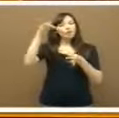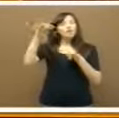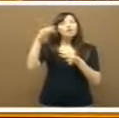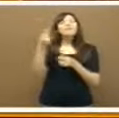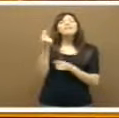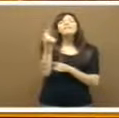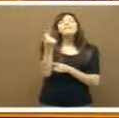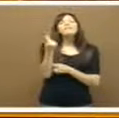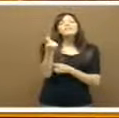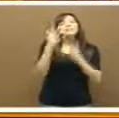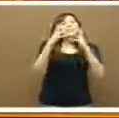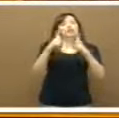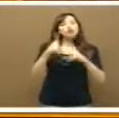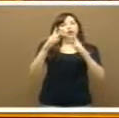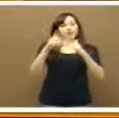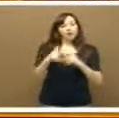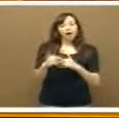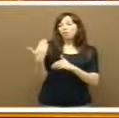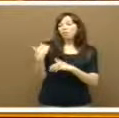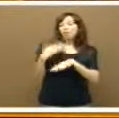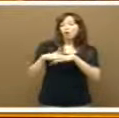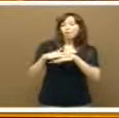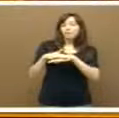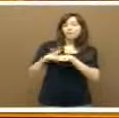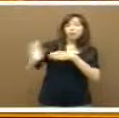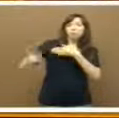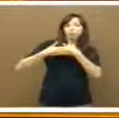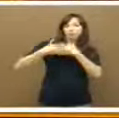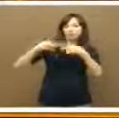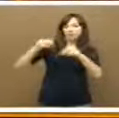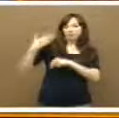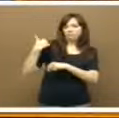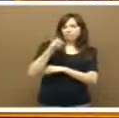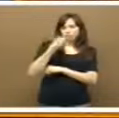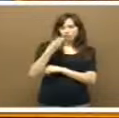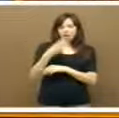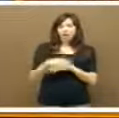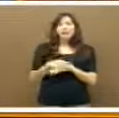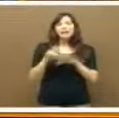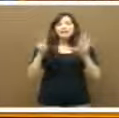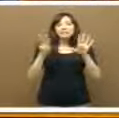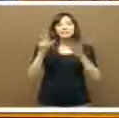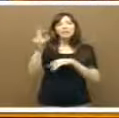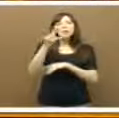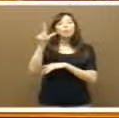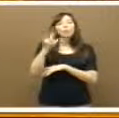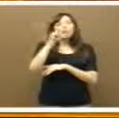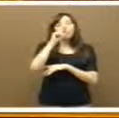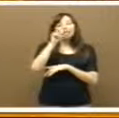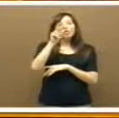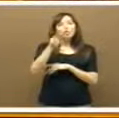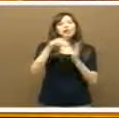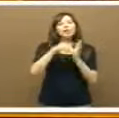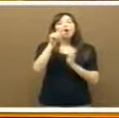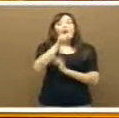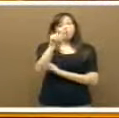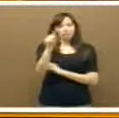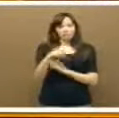tesorería a fecha del cese del Gobierno anterior. Es decir, al 7 de julio de 2011. Pues bien,